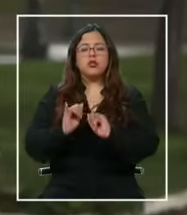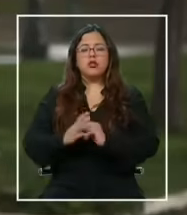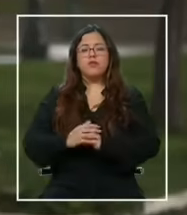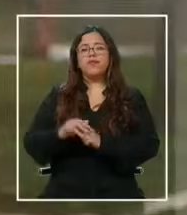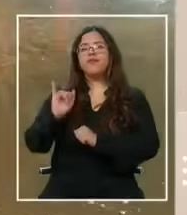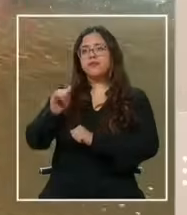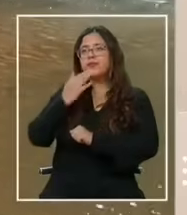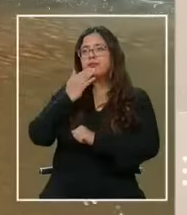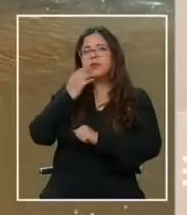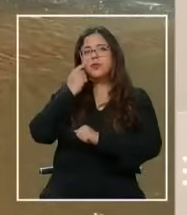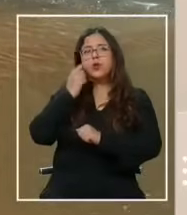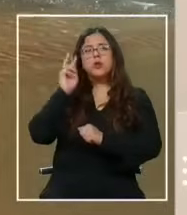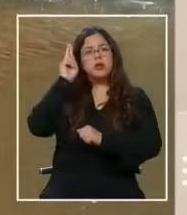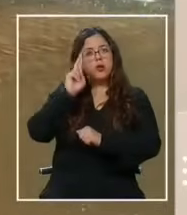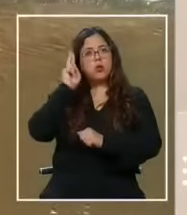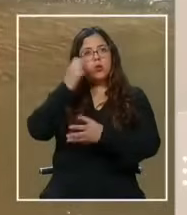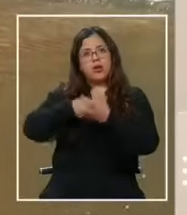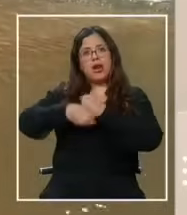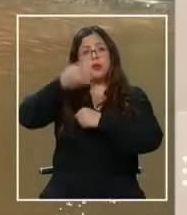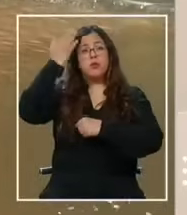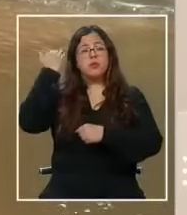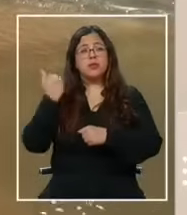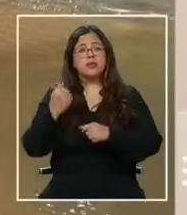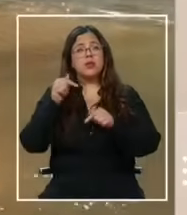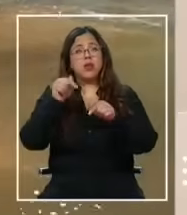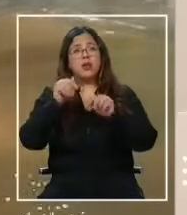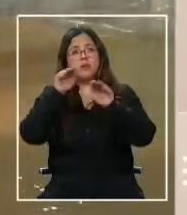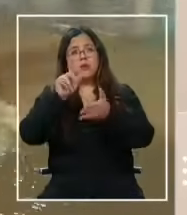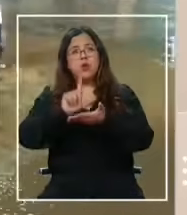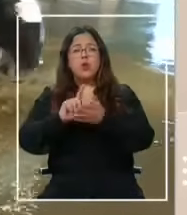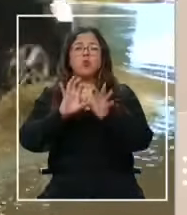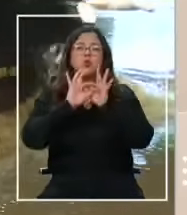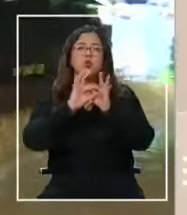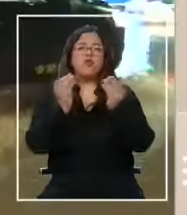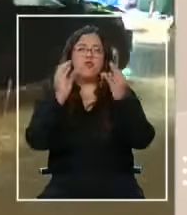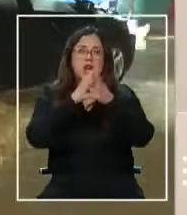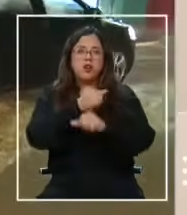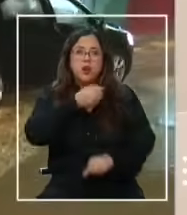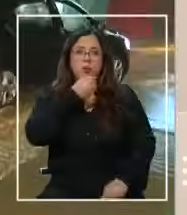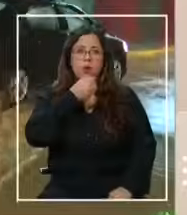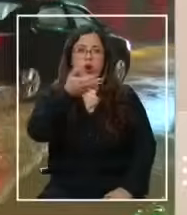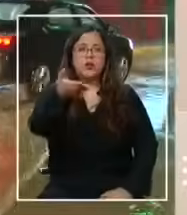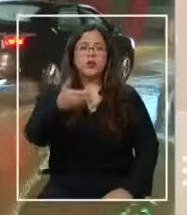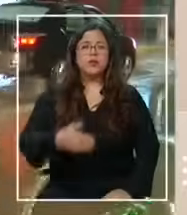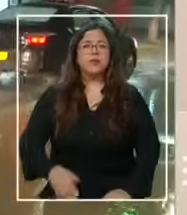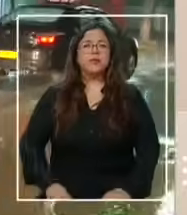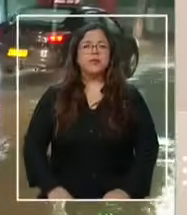supuesto sobre todo tenendo en cuenta los recuerdos de lo que ocurrió el año pasado en esa misma zona Ignacio muchas gracias buenas